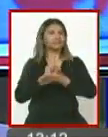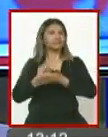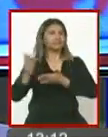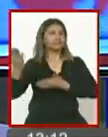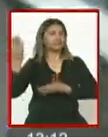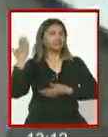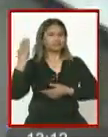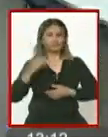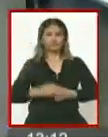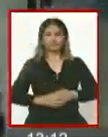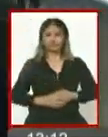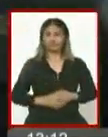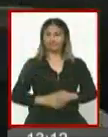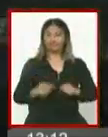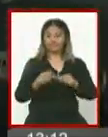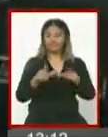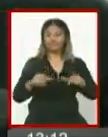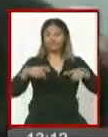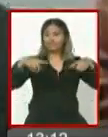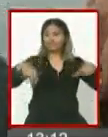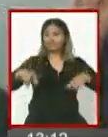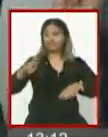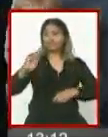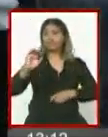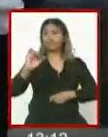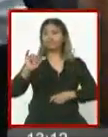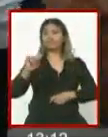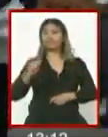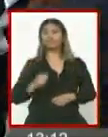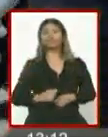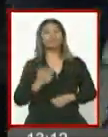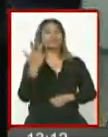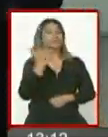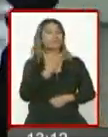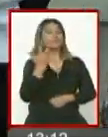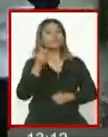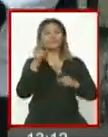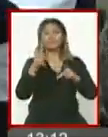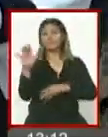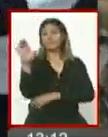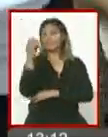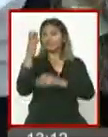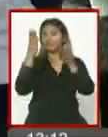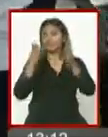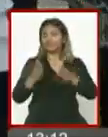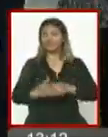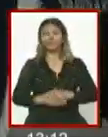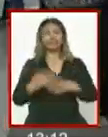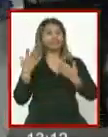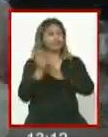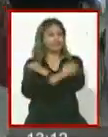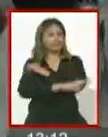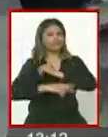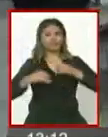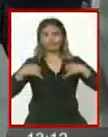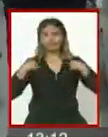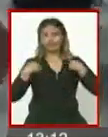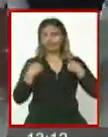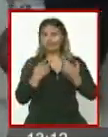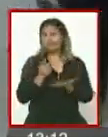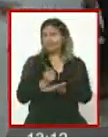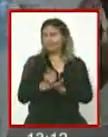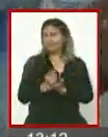pasada. Zona de la cancha Royal del barrio El Pari, es que estas tres personas de nacionalidad colombiana habrían asaltado a un joven a